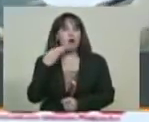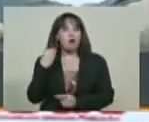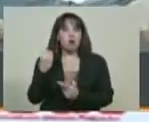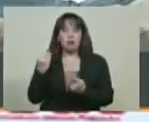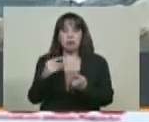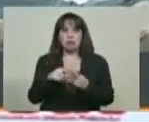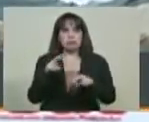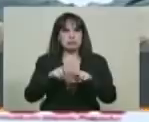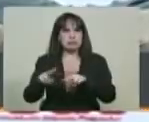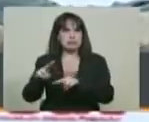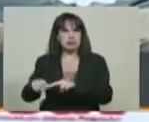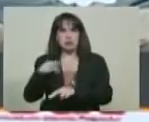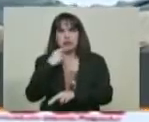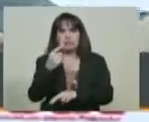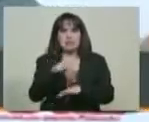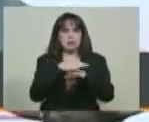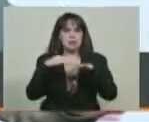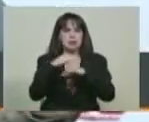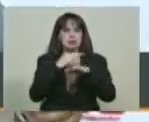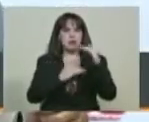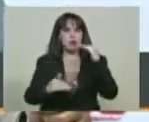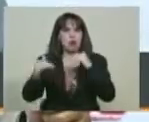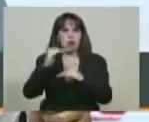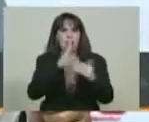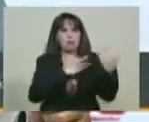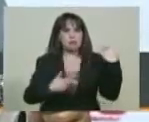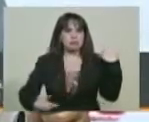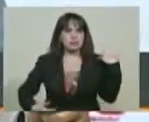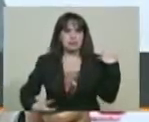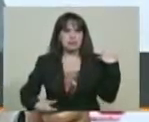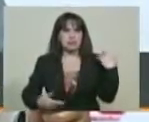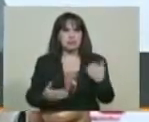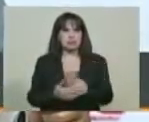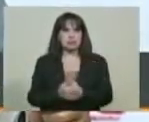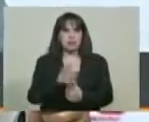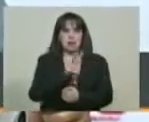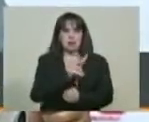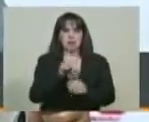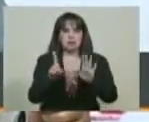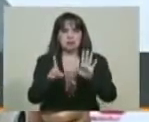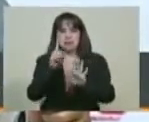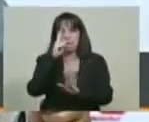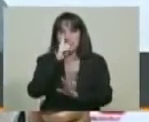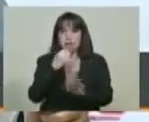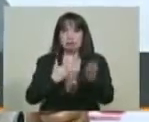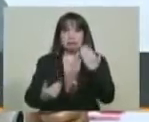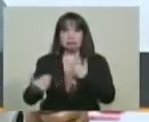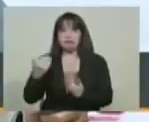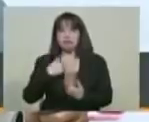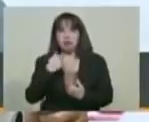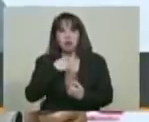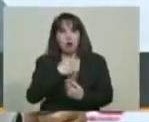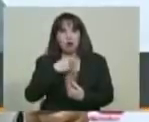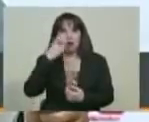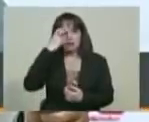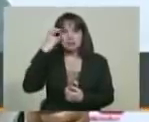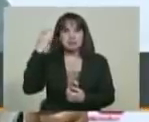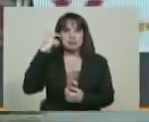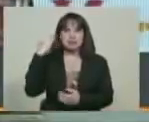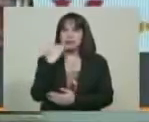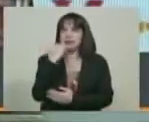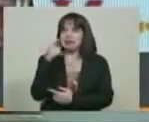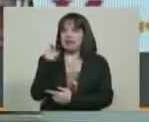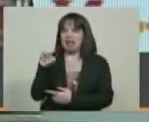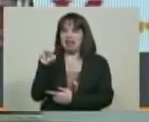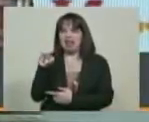niño, y lo nombraron ministro de la presidencia. ¿Qué edad tenías tú, Héctor? 26 años. ¿Cómo sufrió? Yo era canciller y me reía mucho de él.